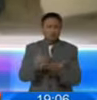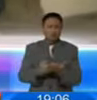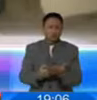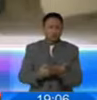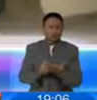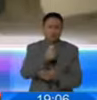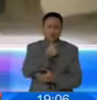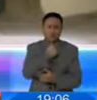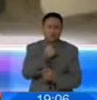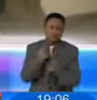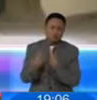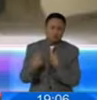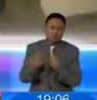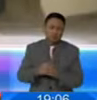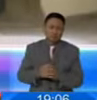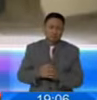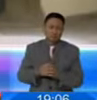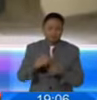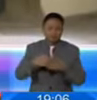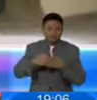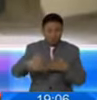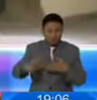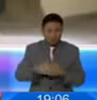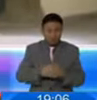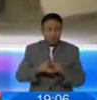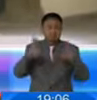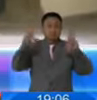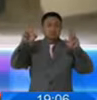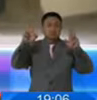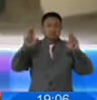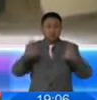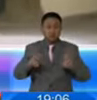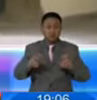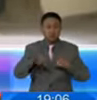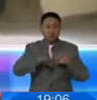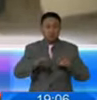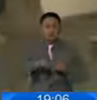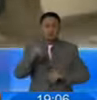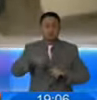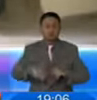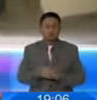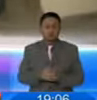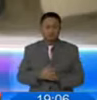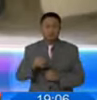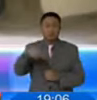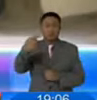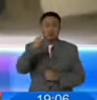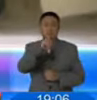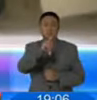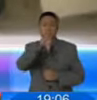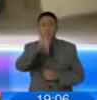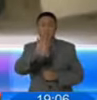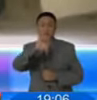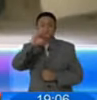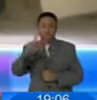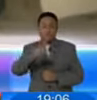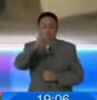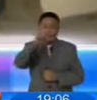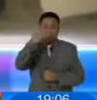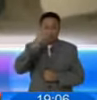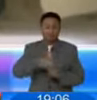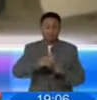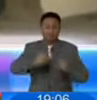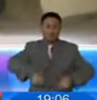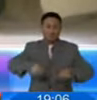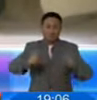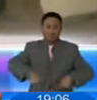puertas cerradas. A su salida, Jairala se refirió a los temas tratados con el primer mandatario. Indicó que este próximo 24 de julio se